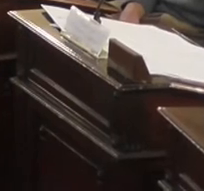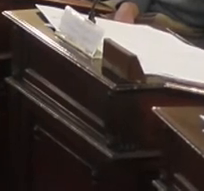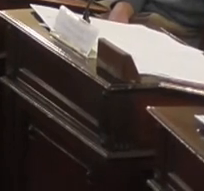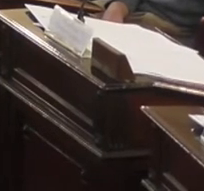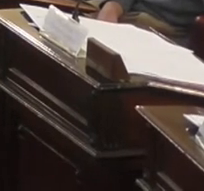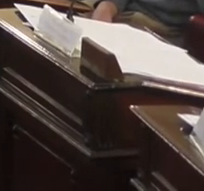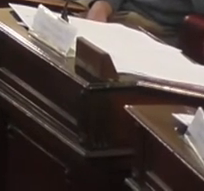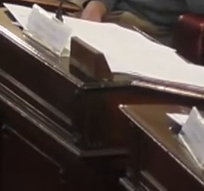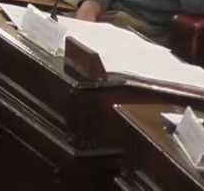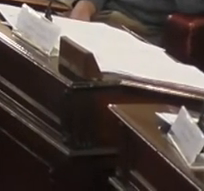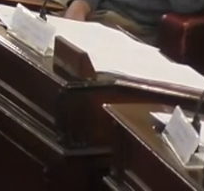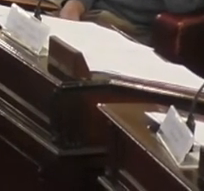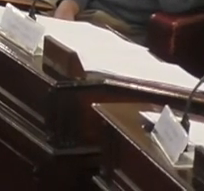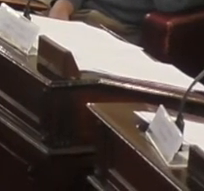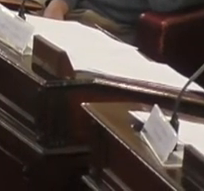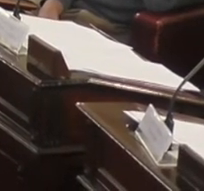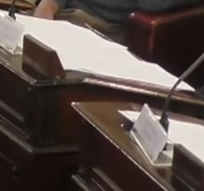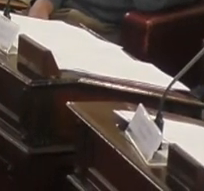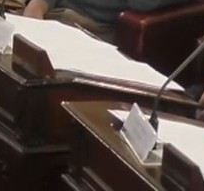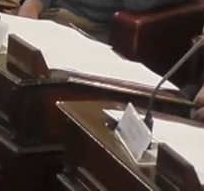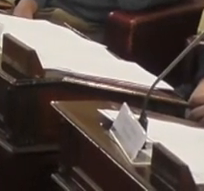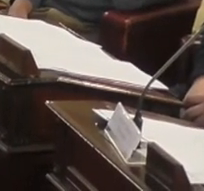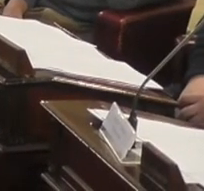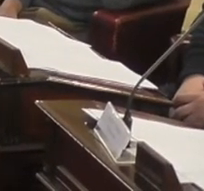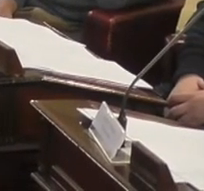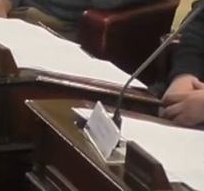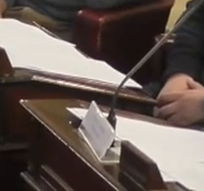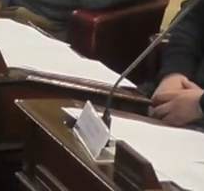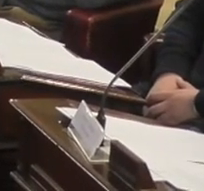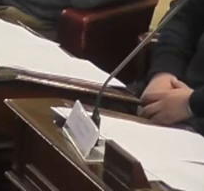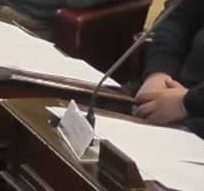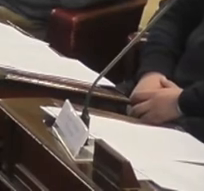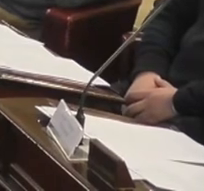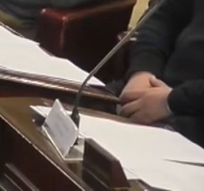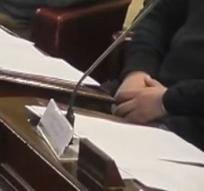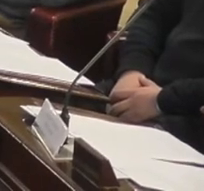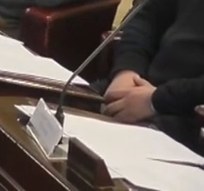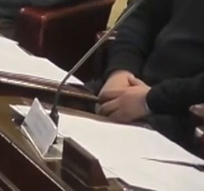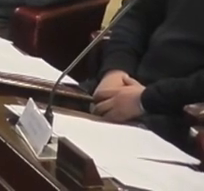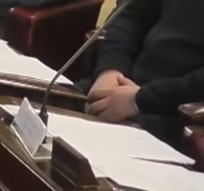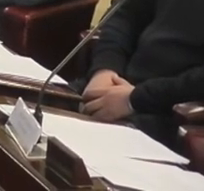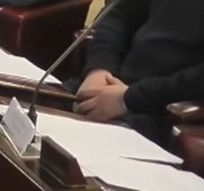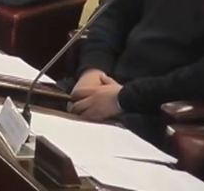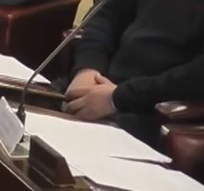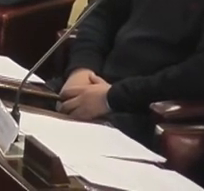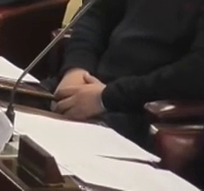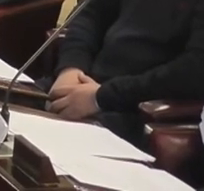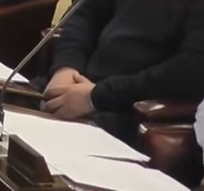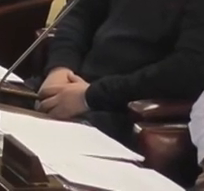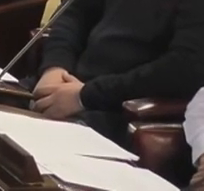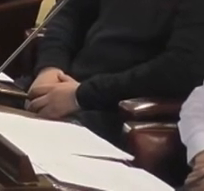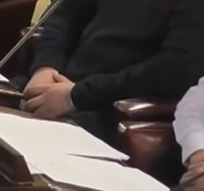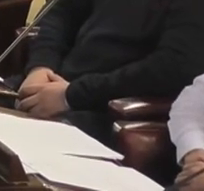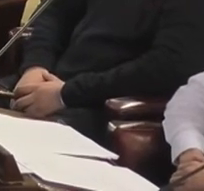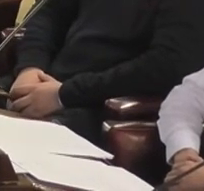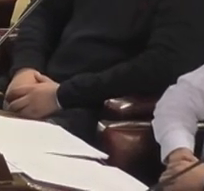Matach Forlín. Mateo Mogni. Guillermo Moringa. Susana Moyano.